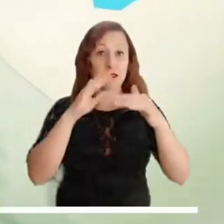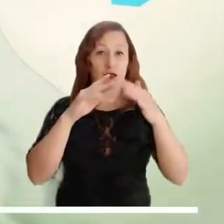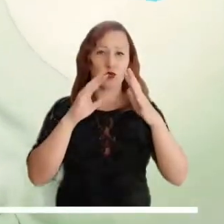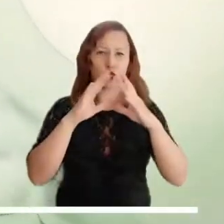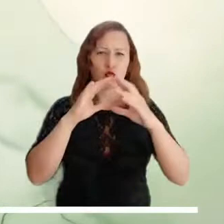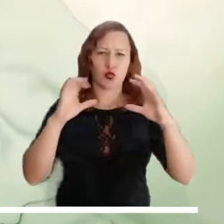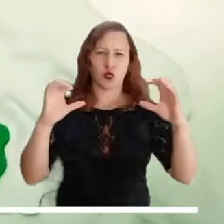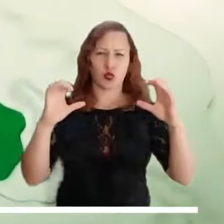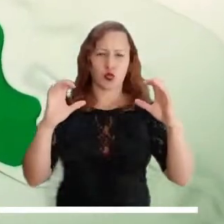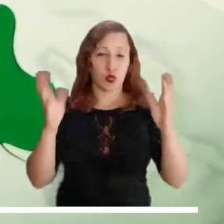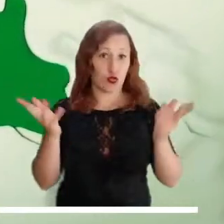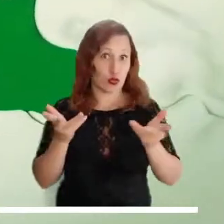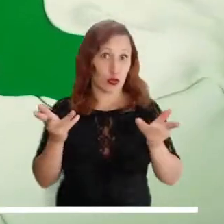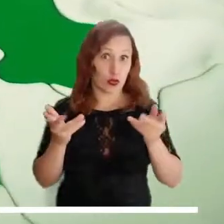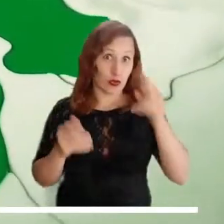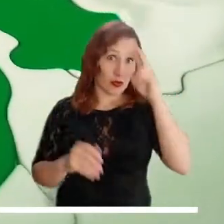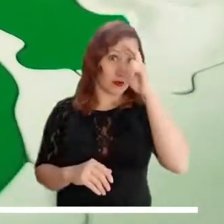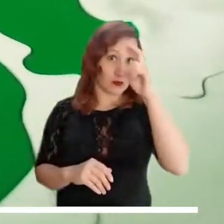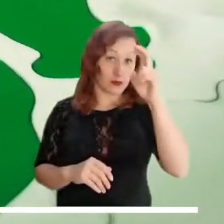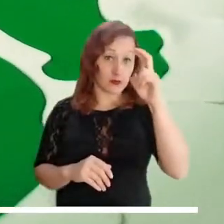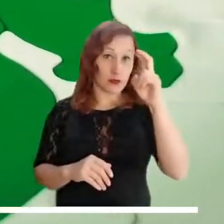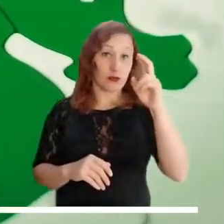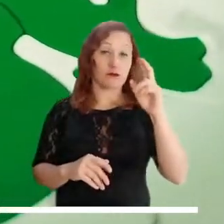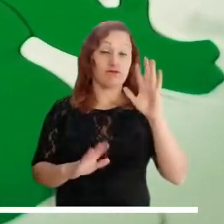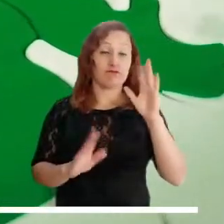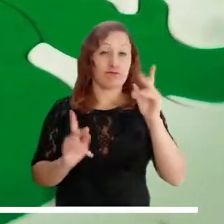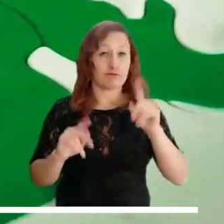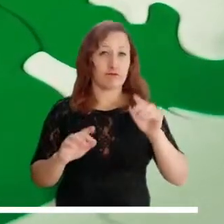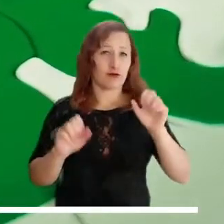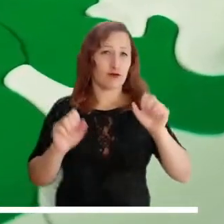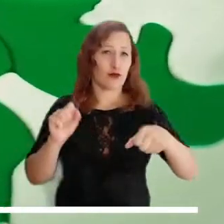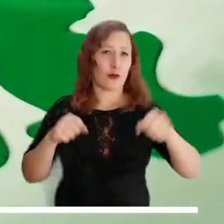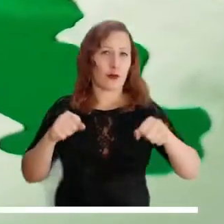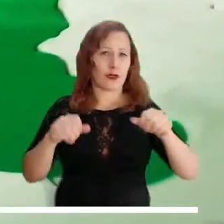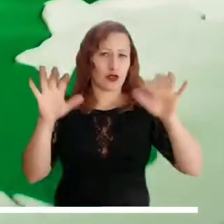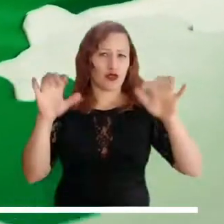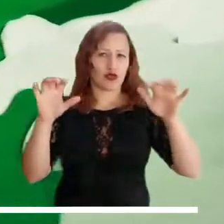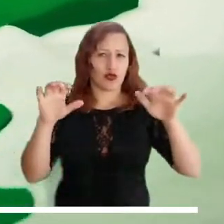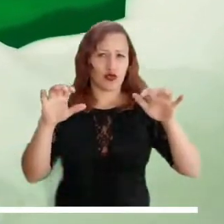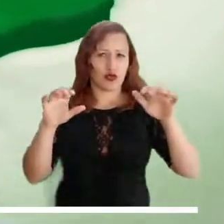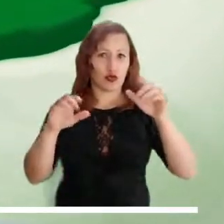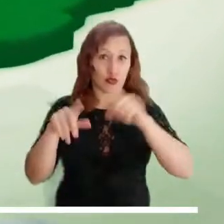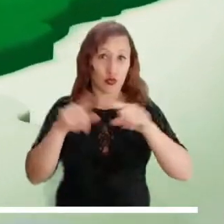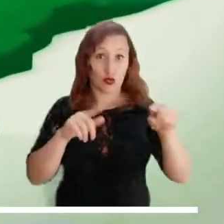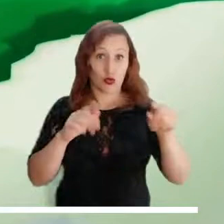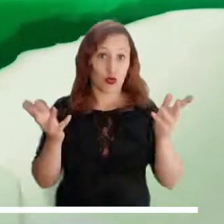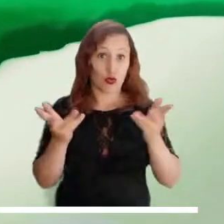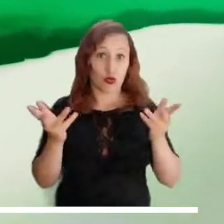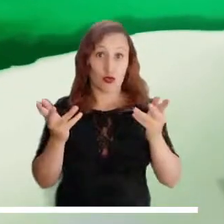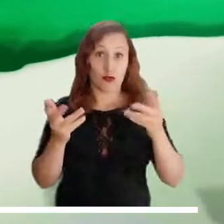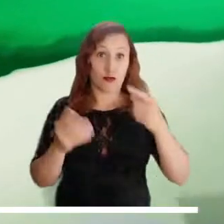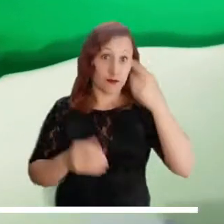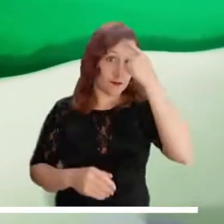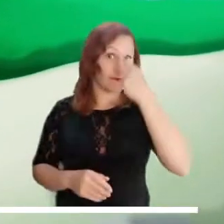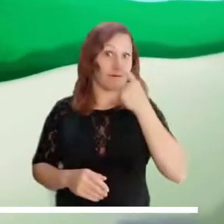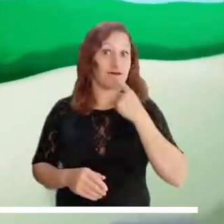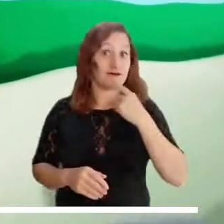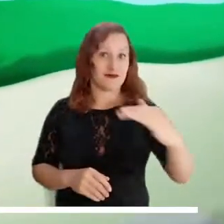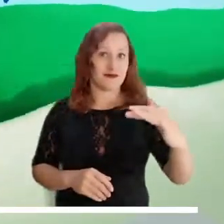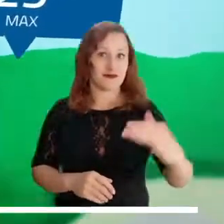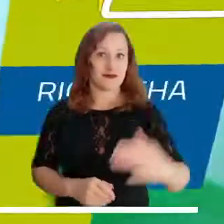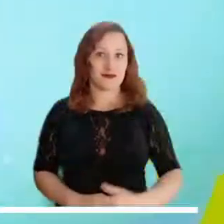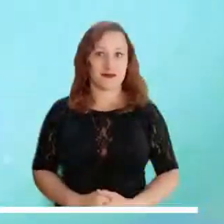Un cielo parcialmente nublado se estima en el norte del país, donde además son probables algunas lluvias en sectores de la Sierra